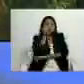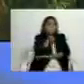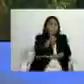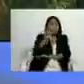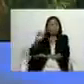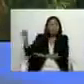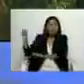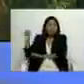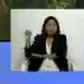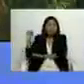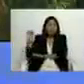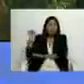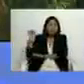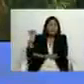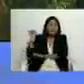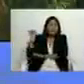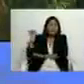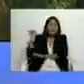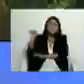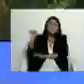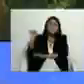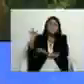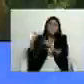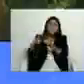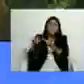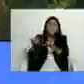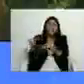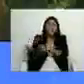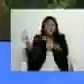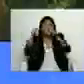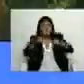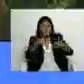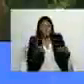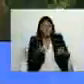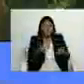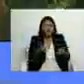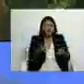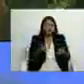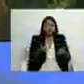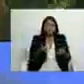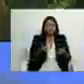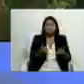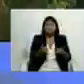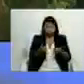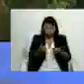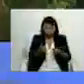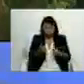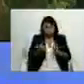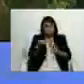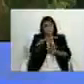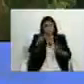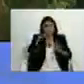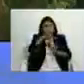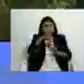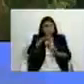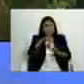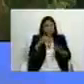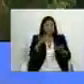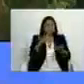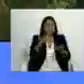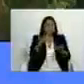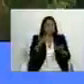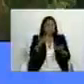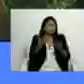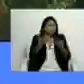obligaciones y traer al presente una situación ampliamente superada, como